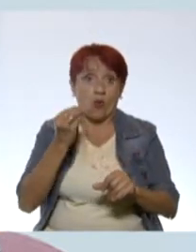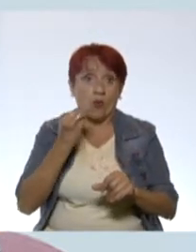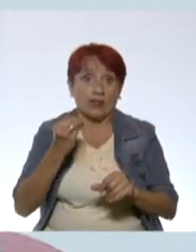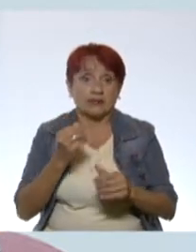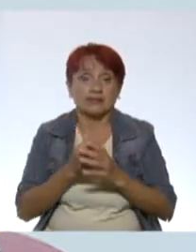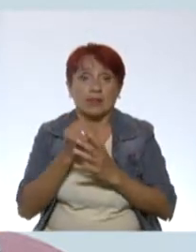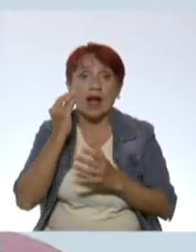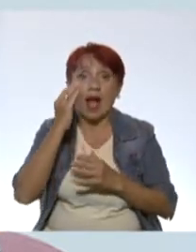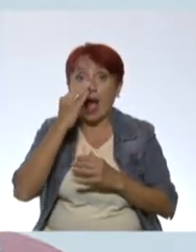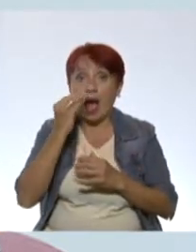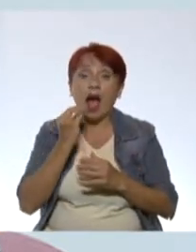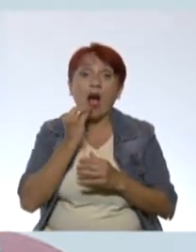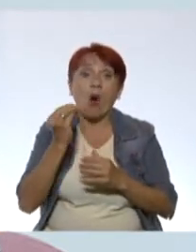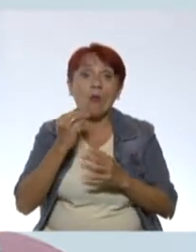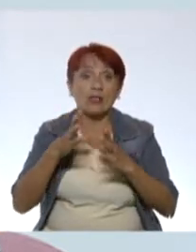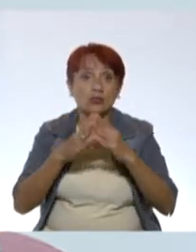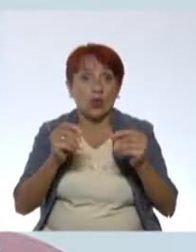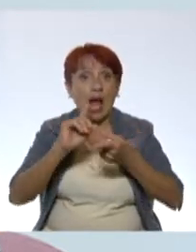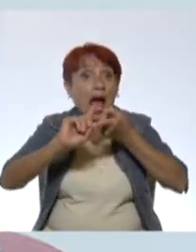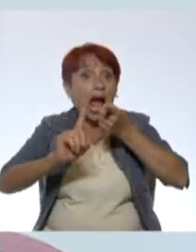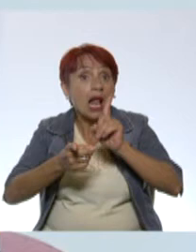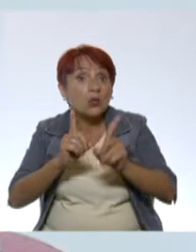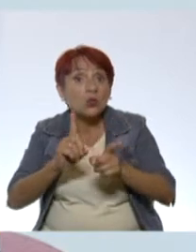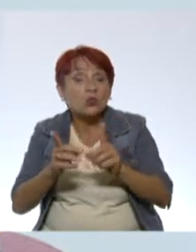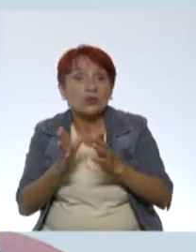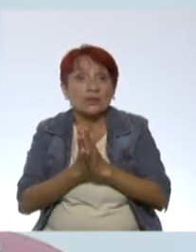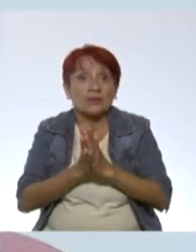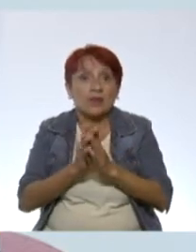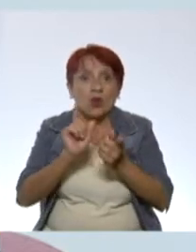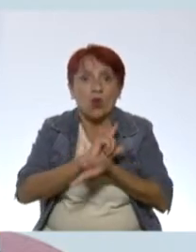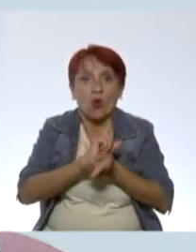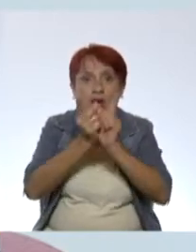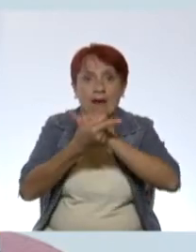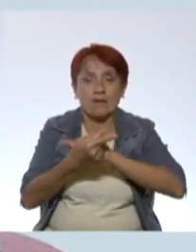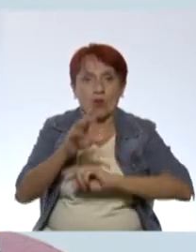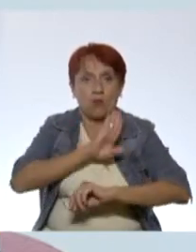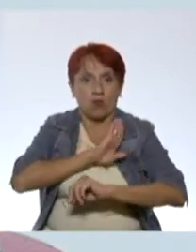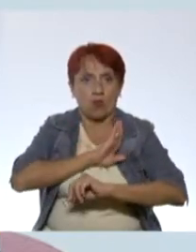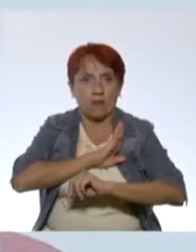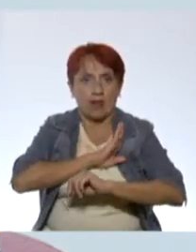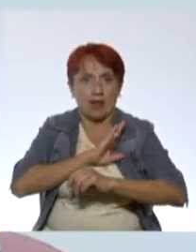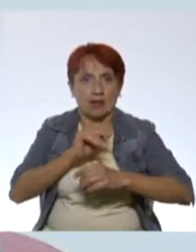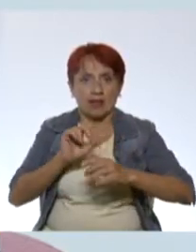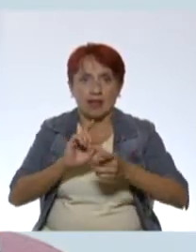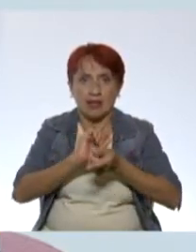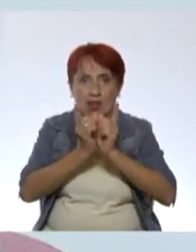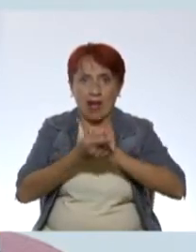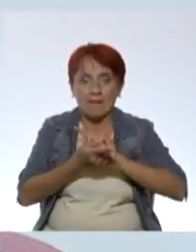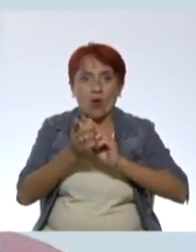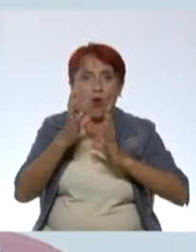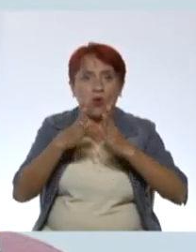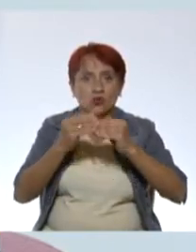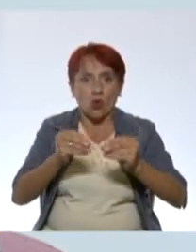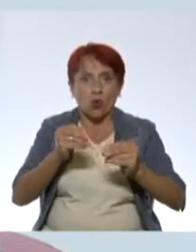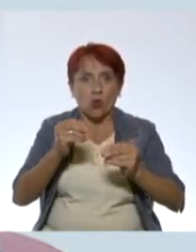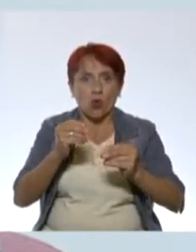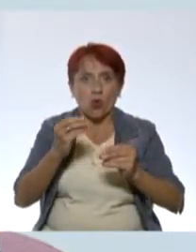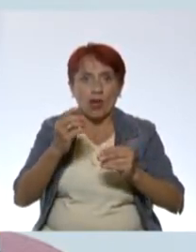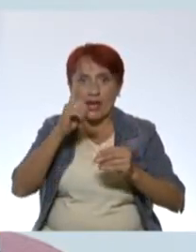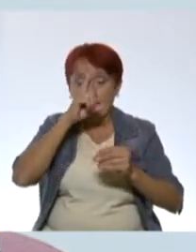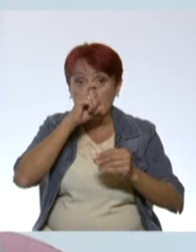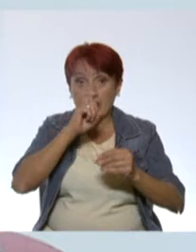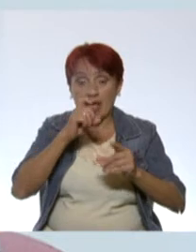o adolescente. Lo que puede ocurrir en algunos casos es que los cambios propios de esta etapa se den a destiempo o se den en